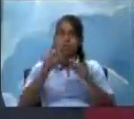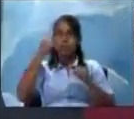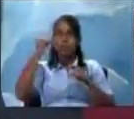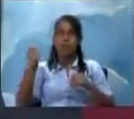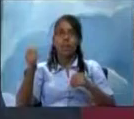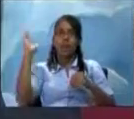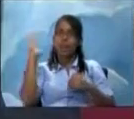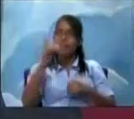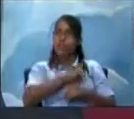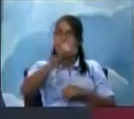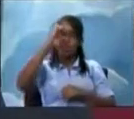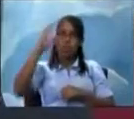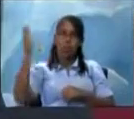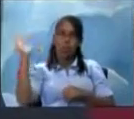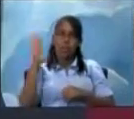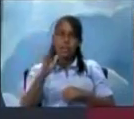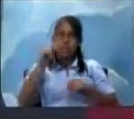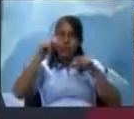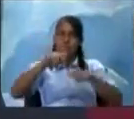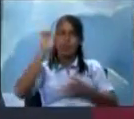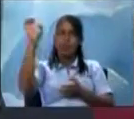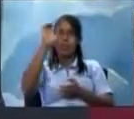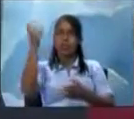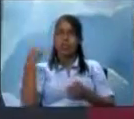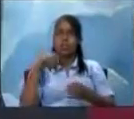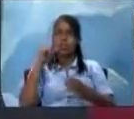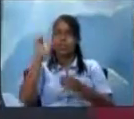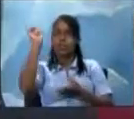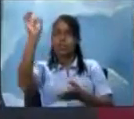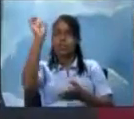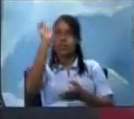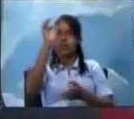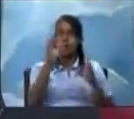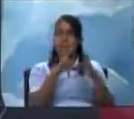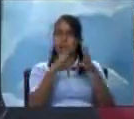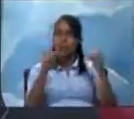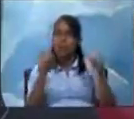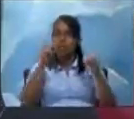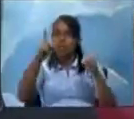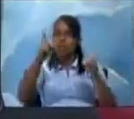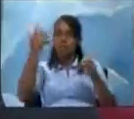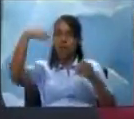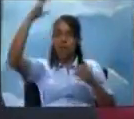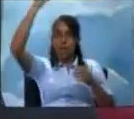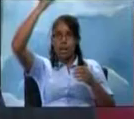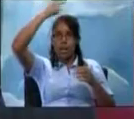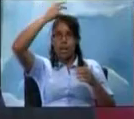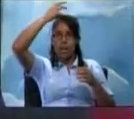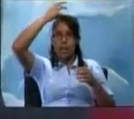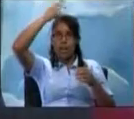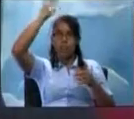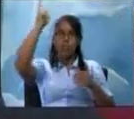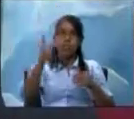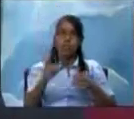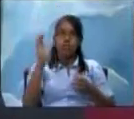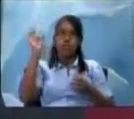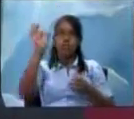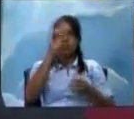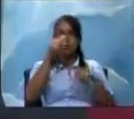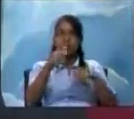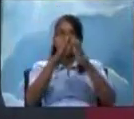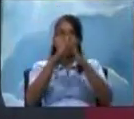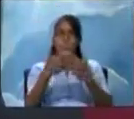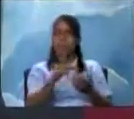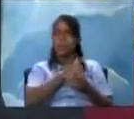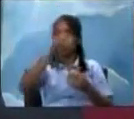que la venida de Dios venga, dice la Biblia que este evangelio tiene que ser predicado a todo el reino. Será predicado